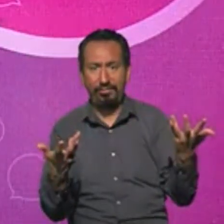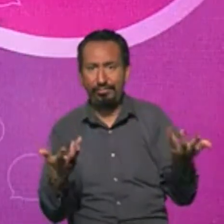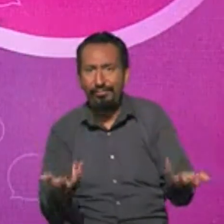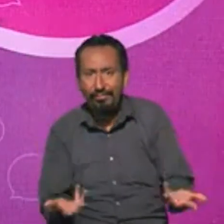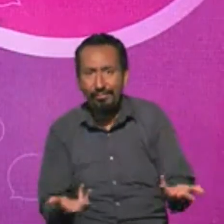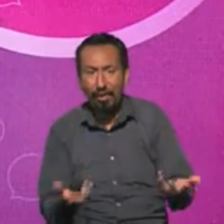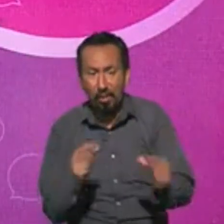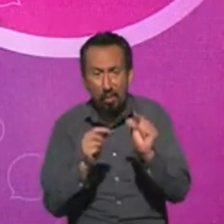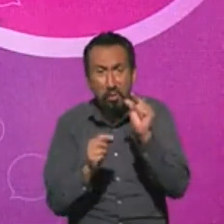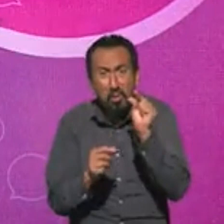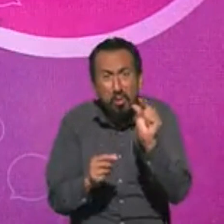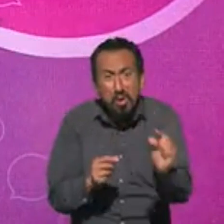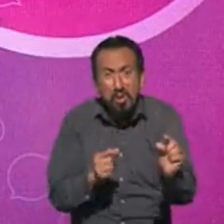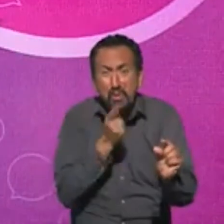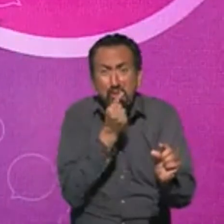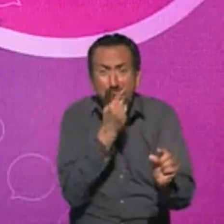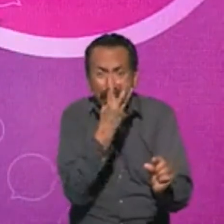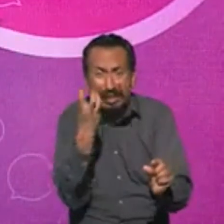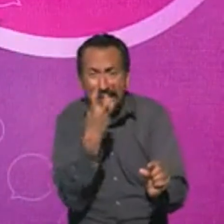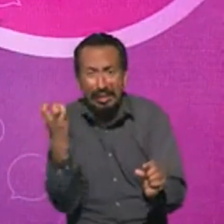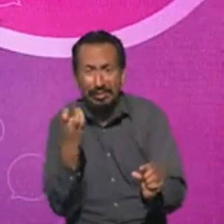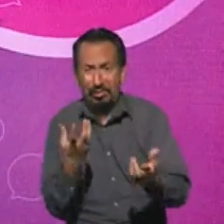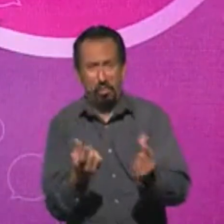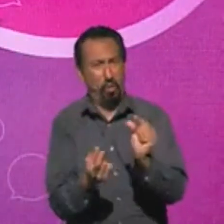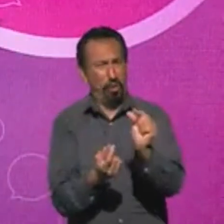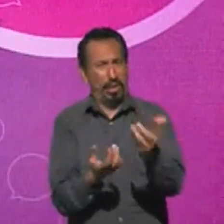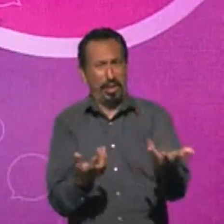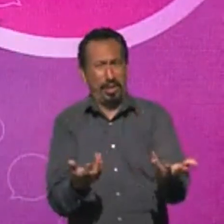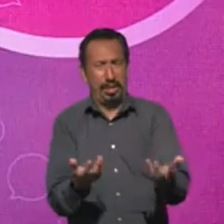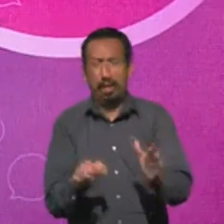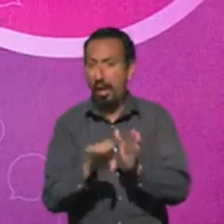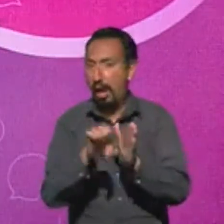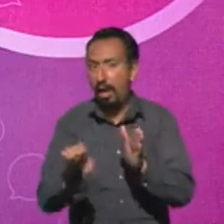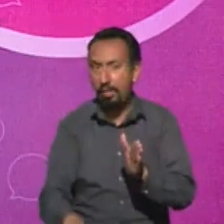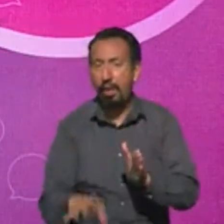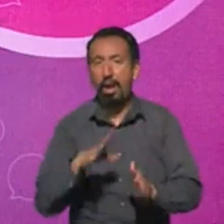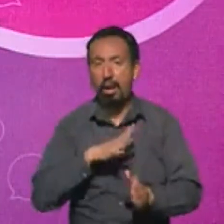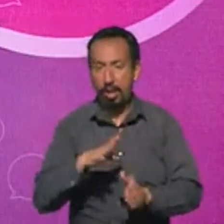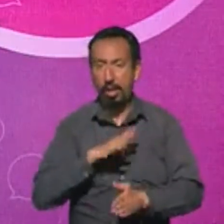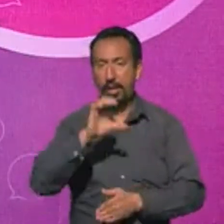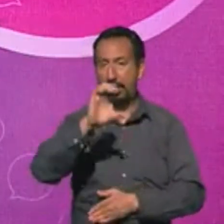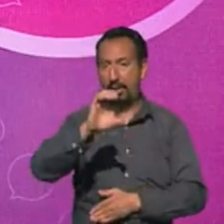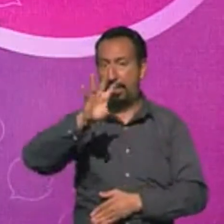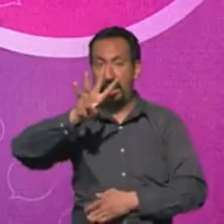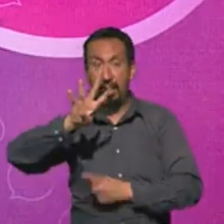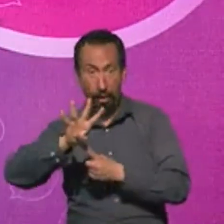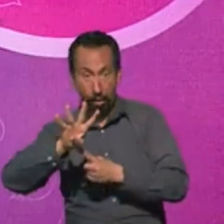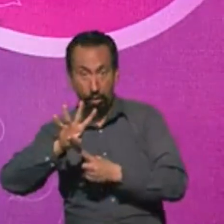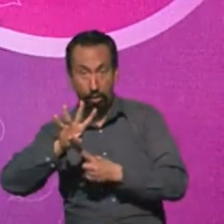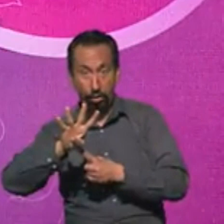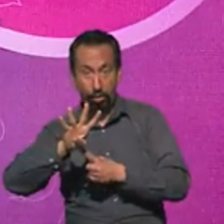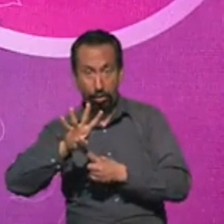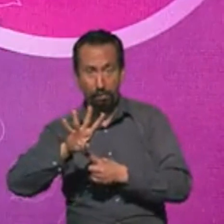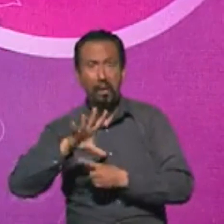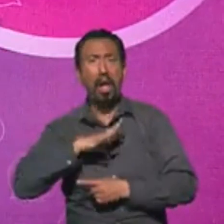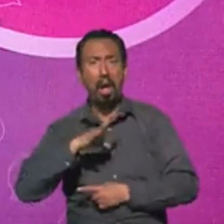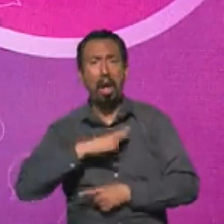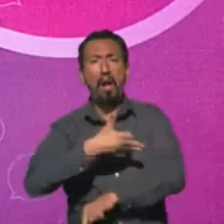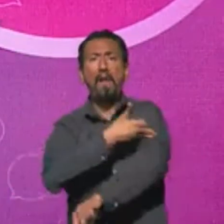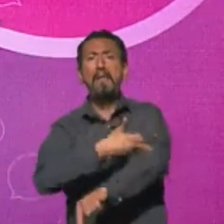seguridad y si a le sumamos por ejemplo que el c4 pueden entrar